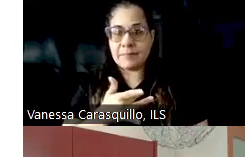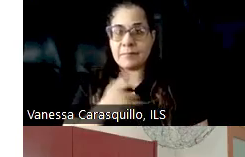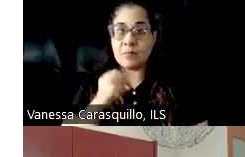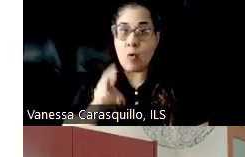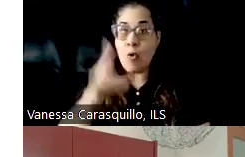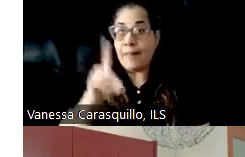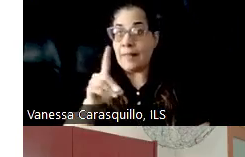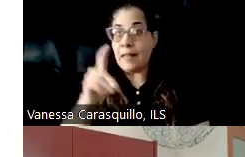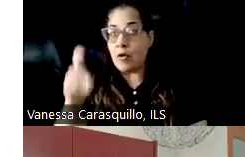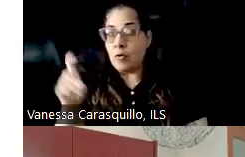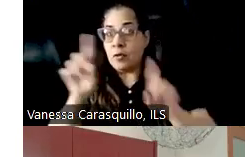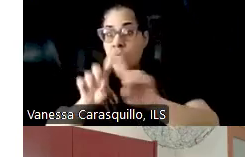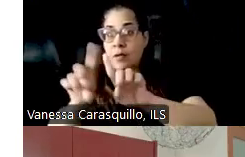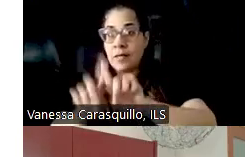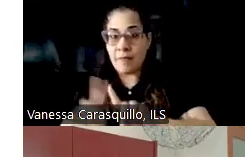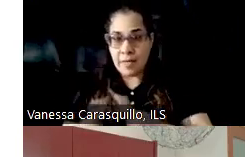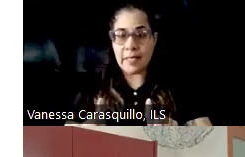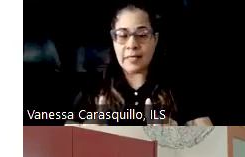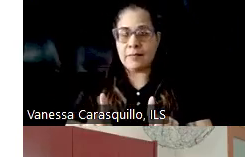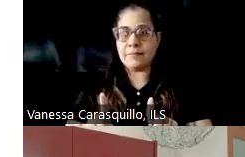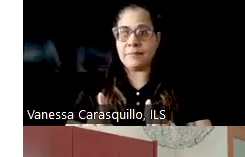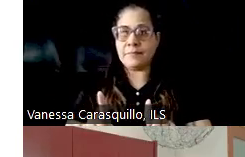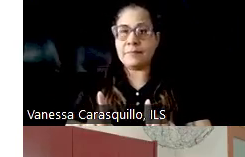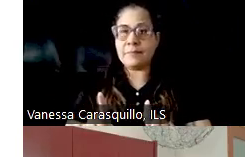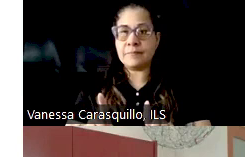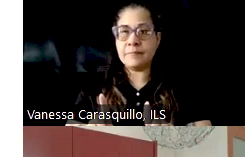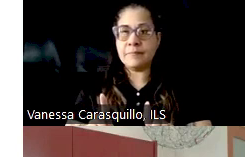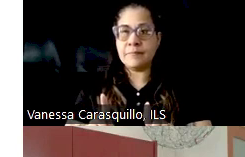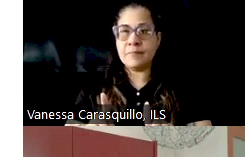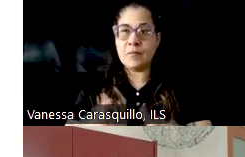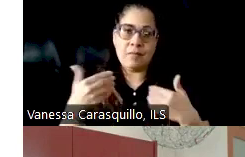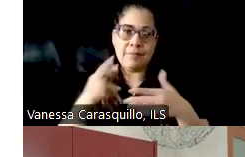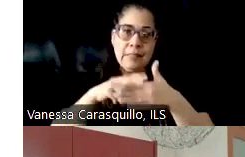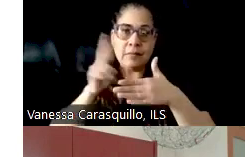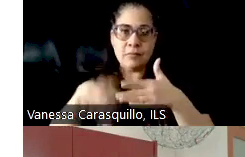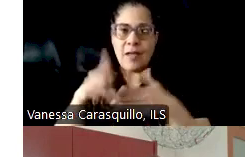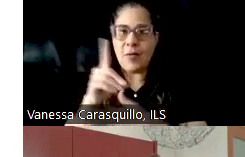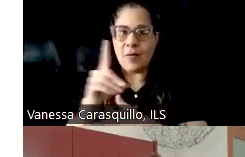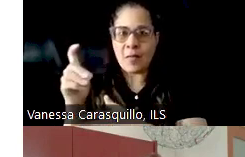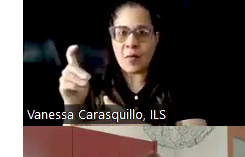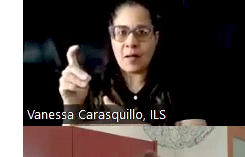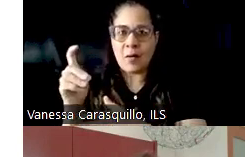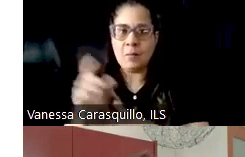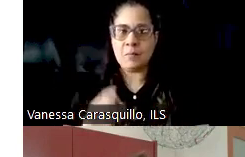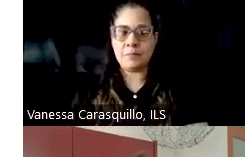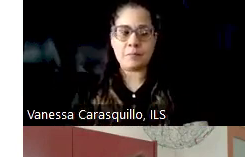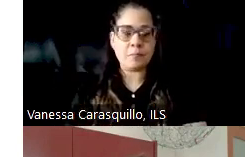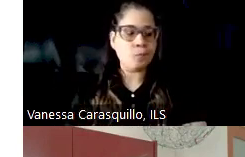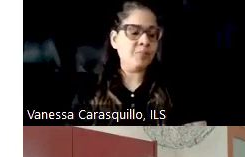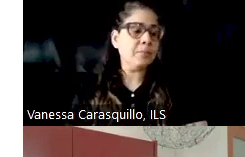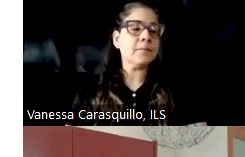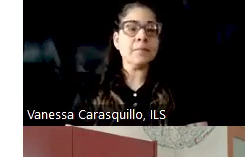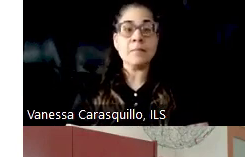diagnósticos que nos llevan definitivamente a el diagnóstico. En cuanto a la ansiedad,